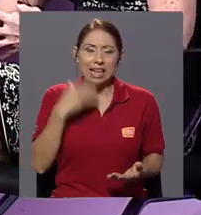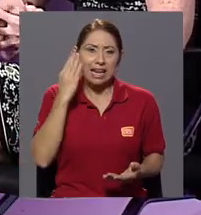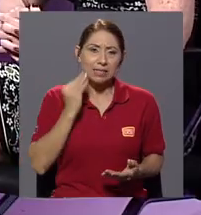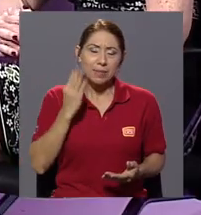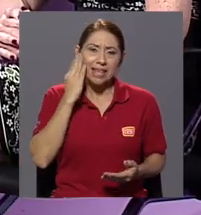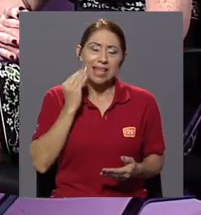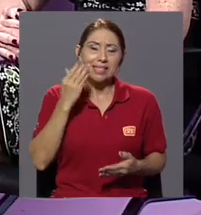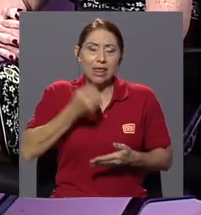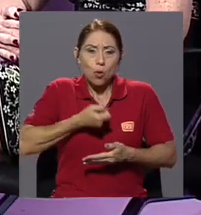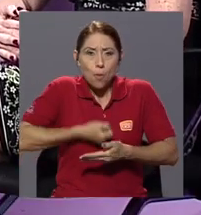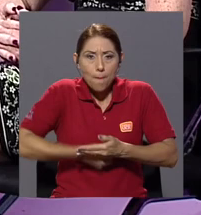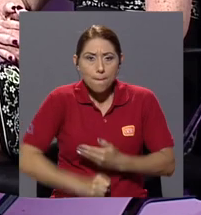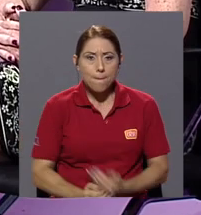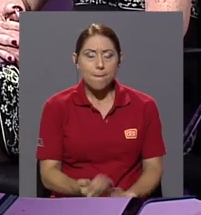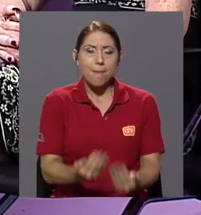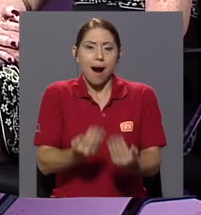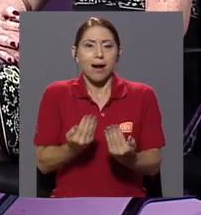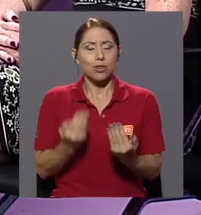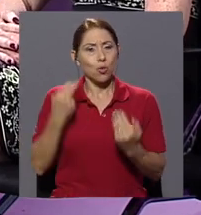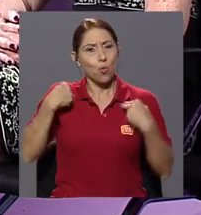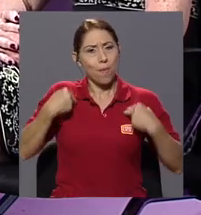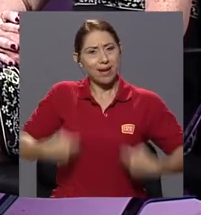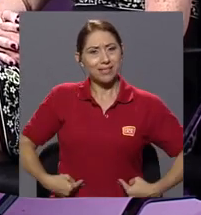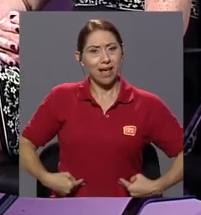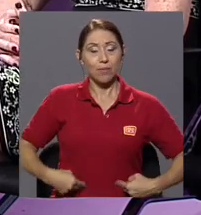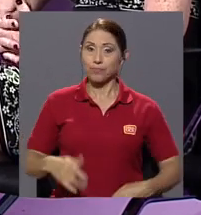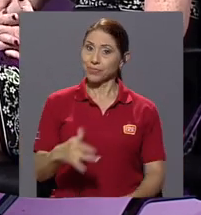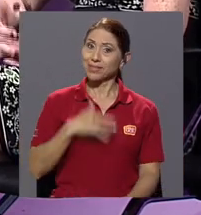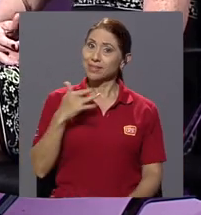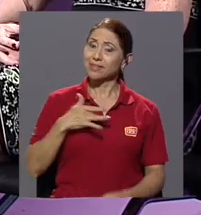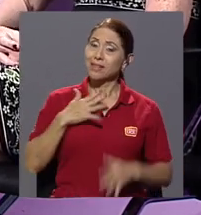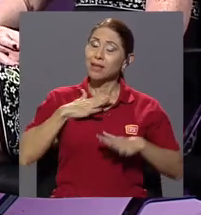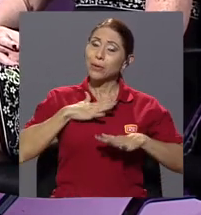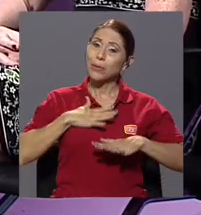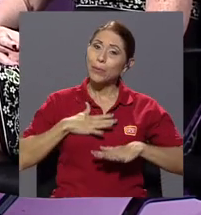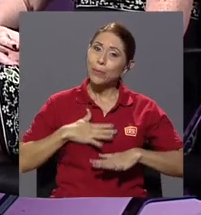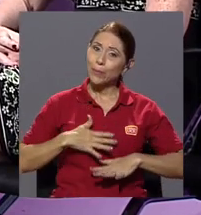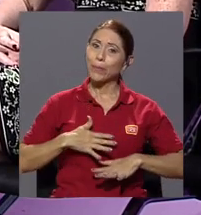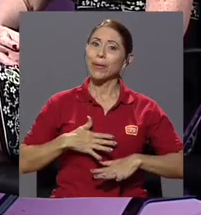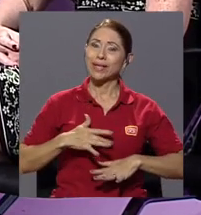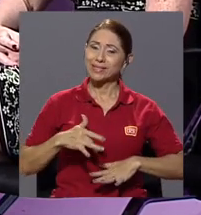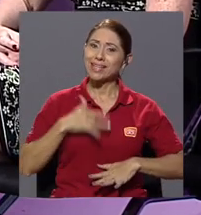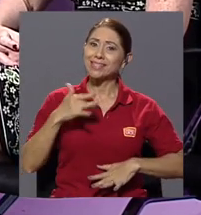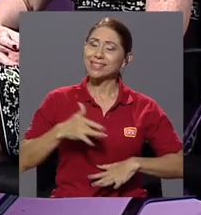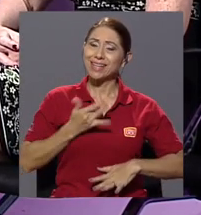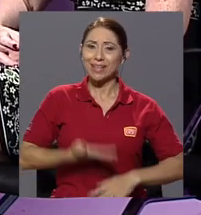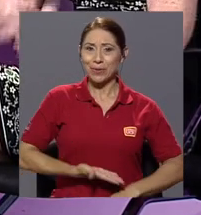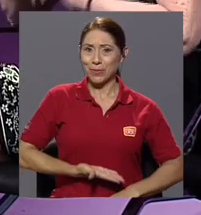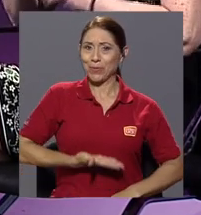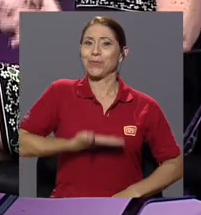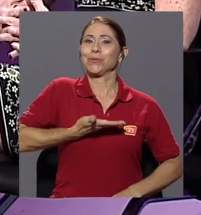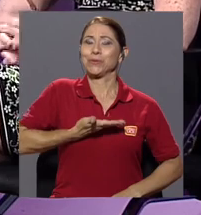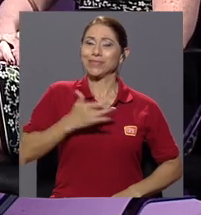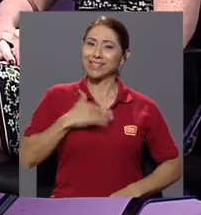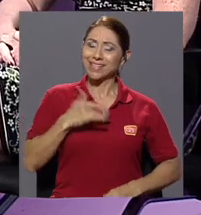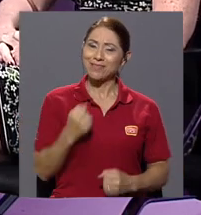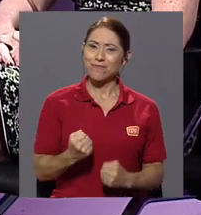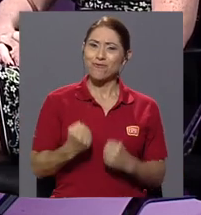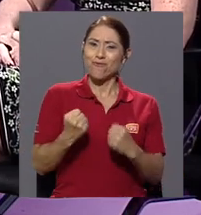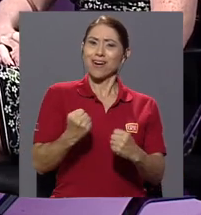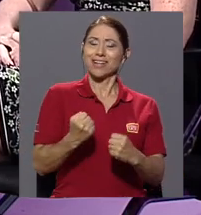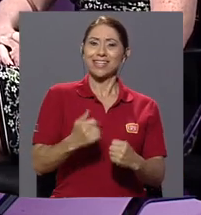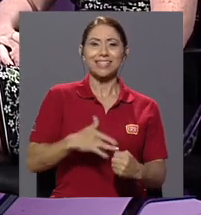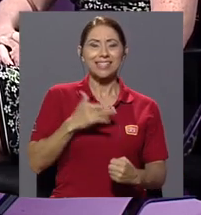tener una experiencia de un parto humanizado y se siente tranquila se siente orgullosa se siente